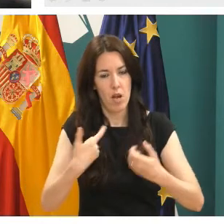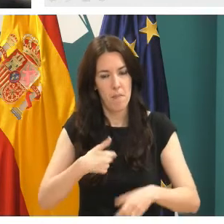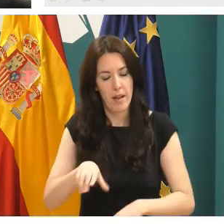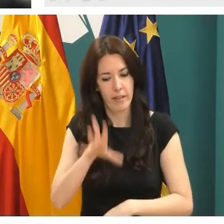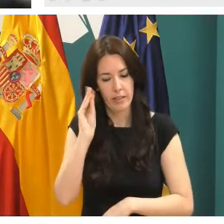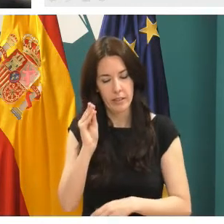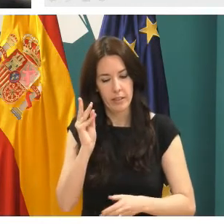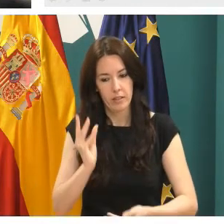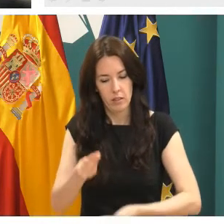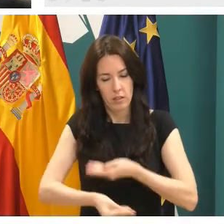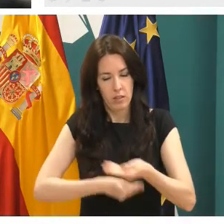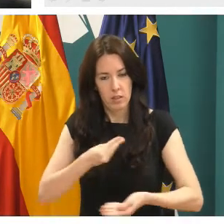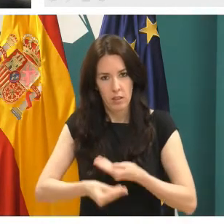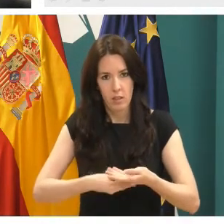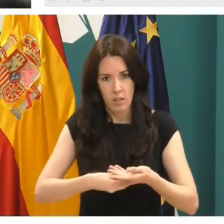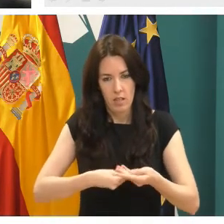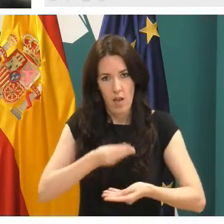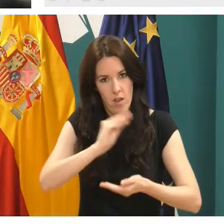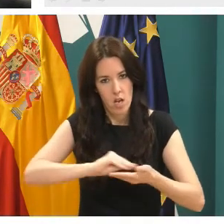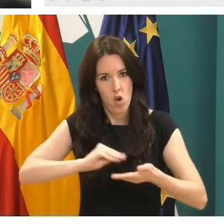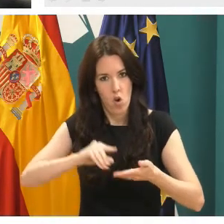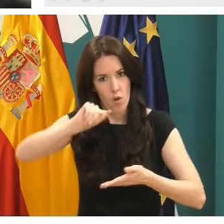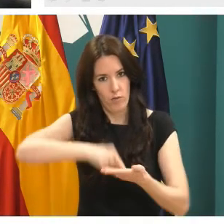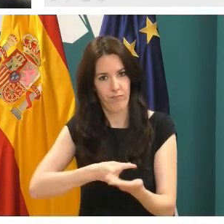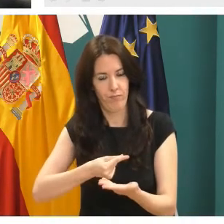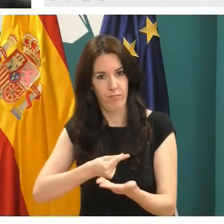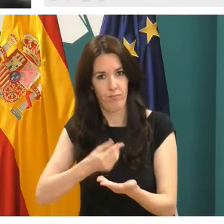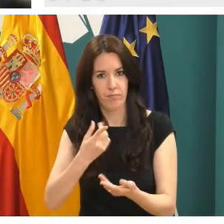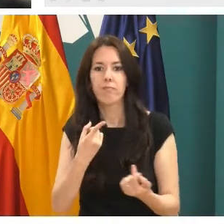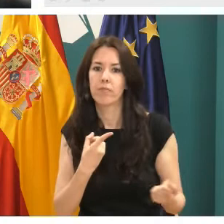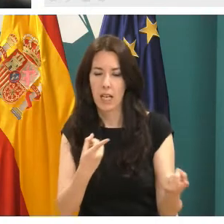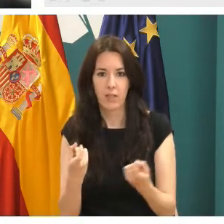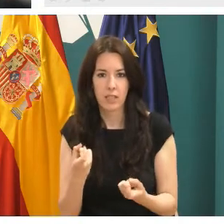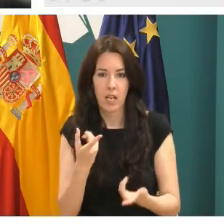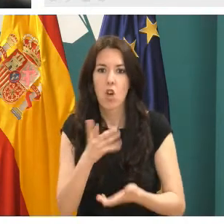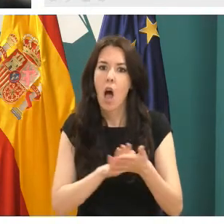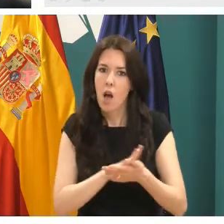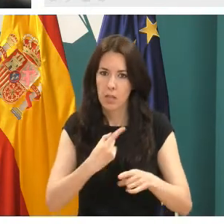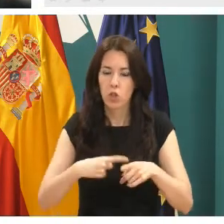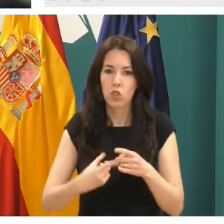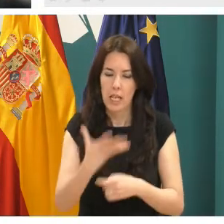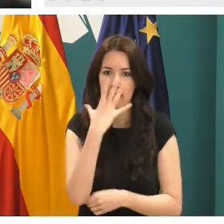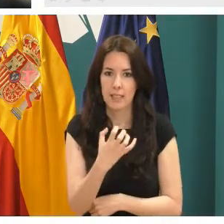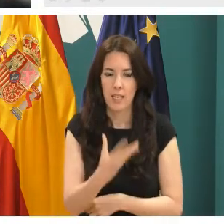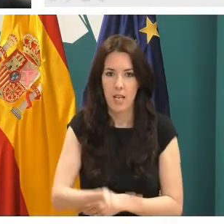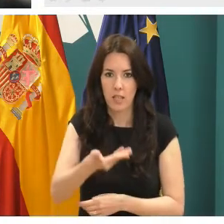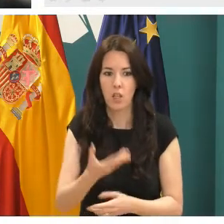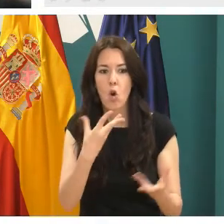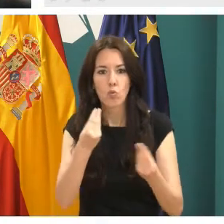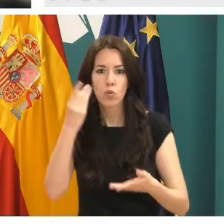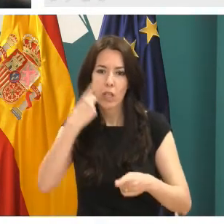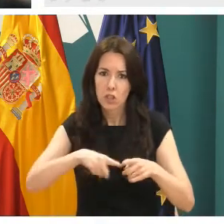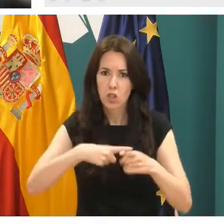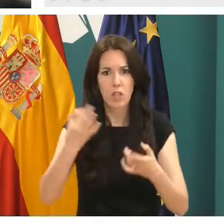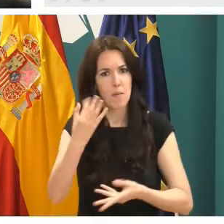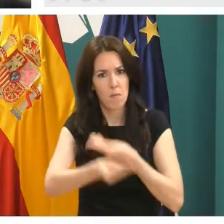entenderlo, emprenderlo y realizarlo, y a veces puede llegar a ser altamente necesario. Estamos hablando de cosas muy serias y de las muchas cosas que hay que